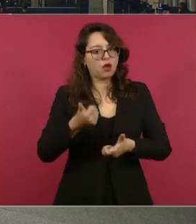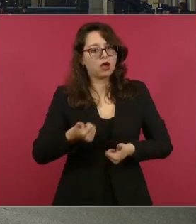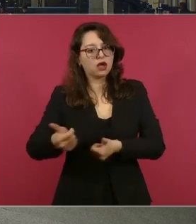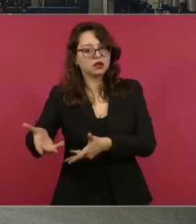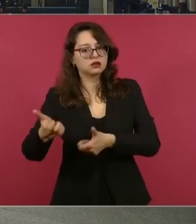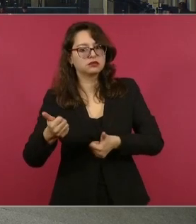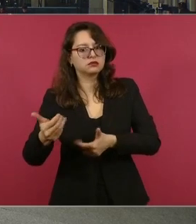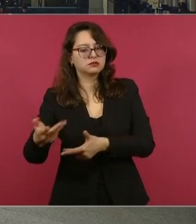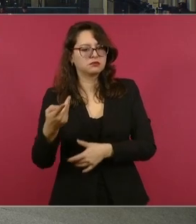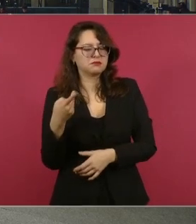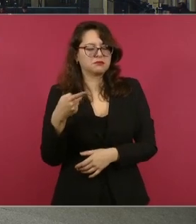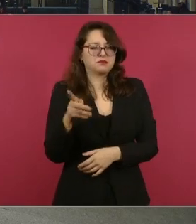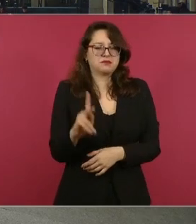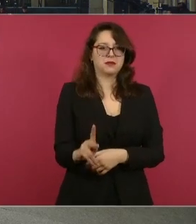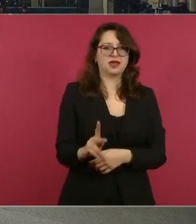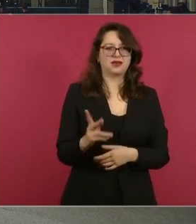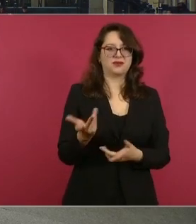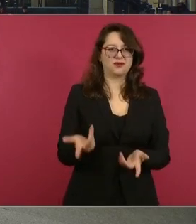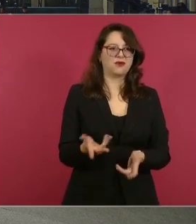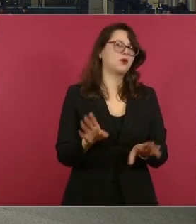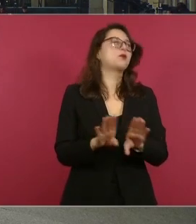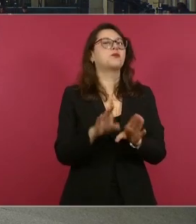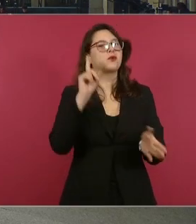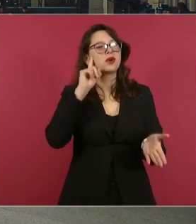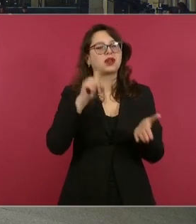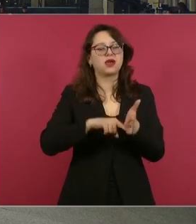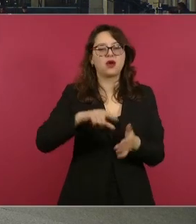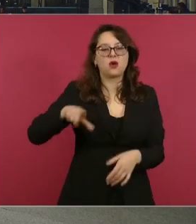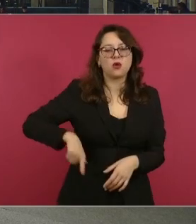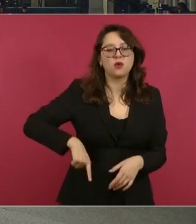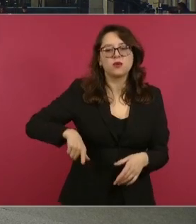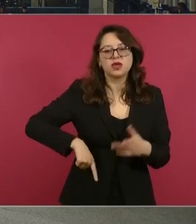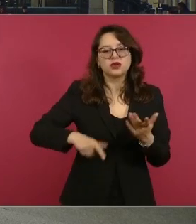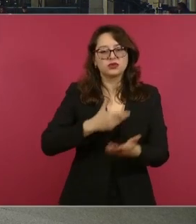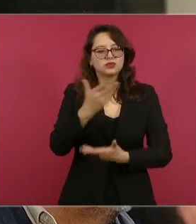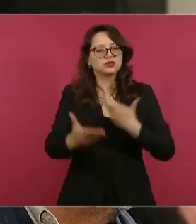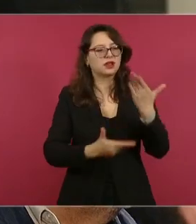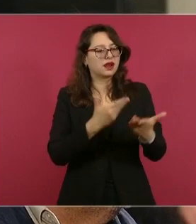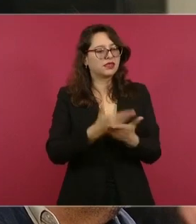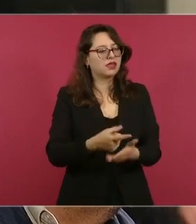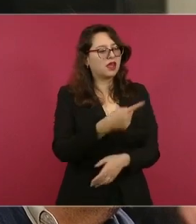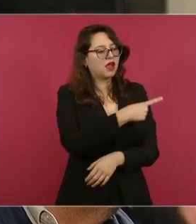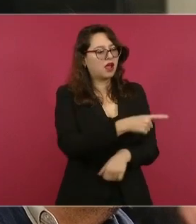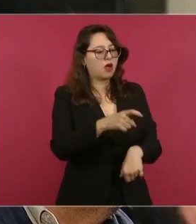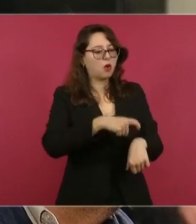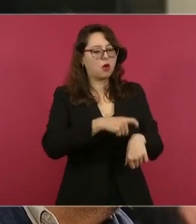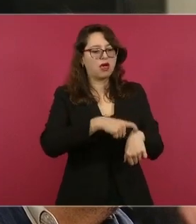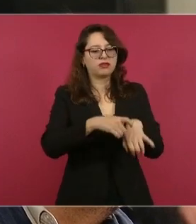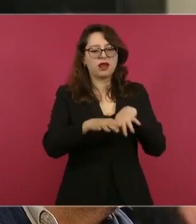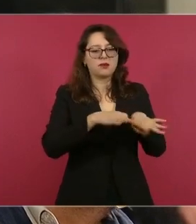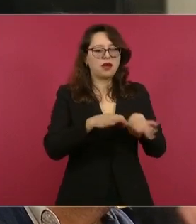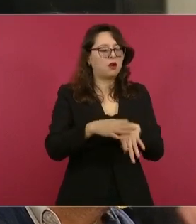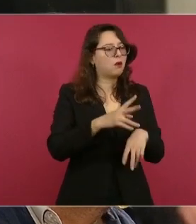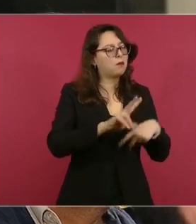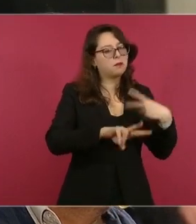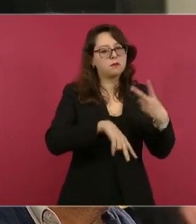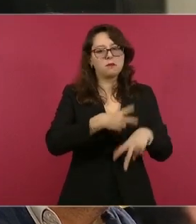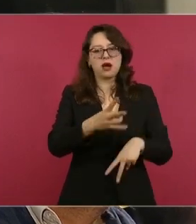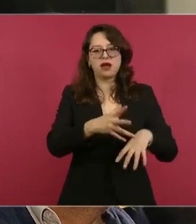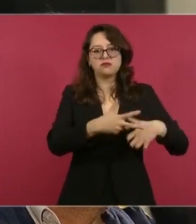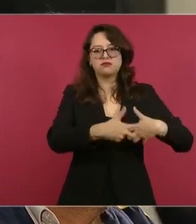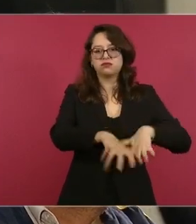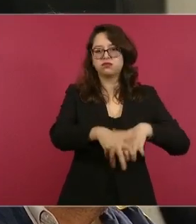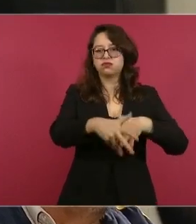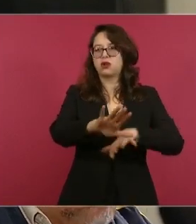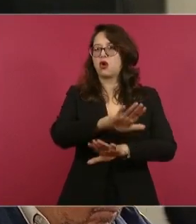el gobernador. Ahí estaban también pues algunos secretarios. Presidente, ¿esto no enturbia las negociaciones que